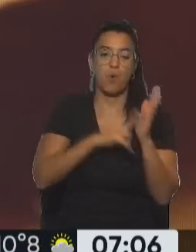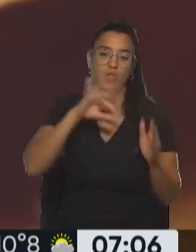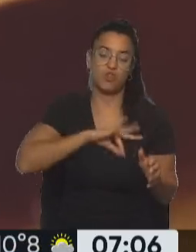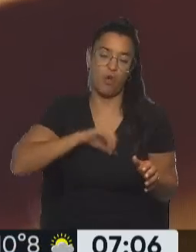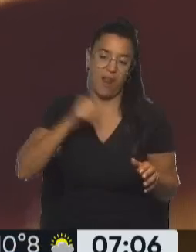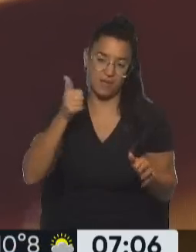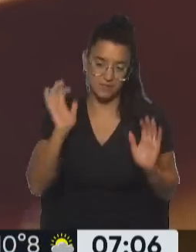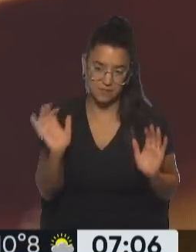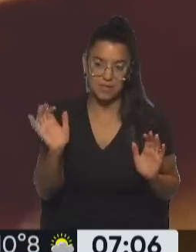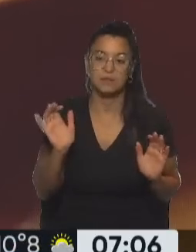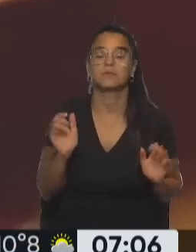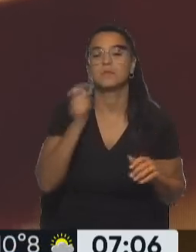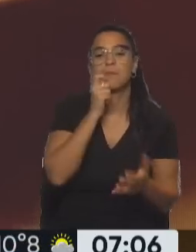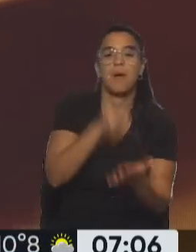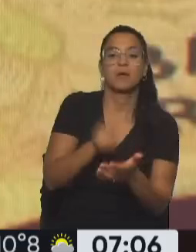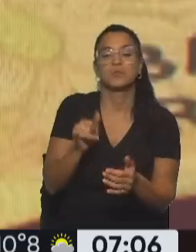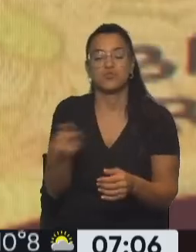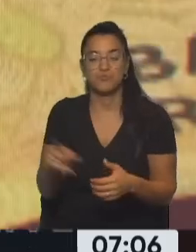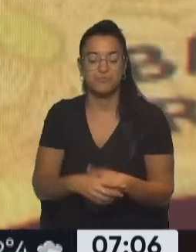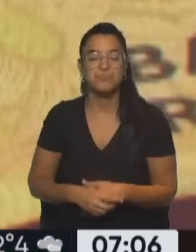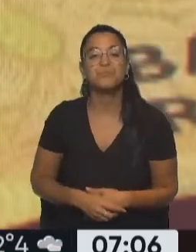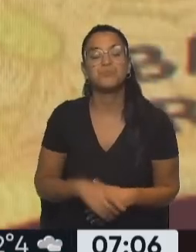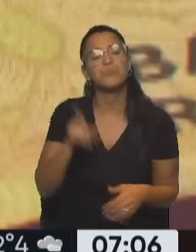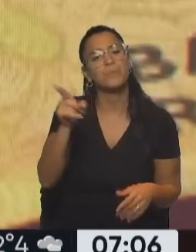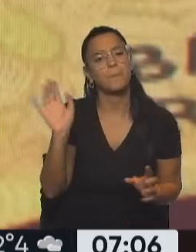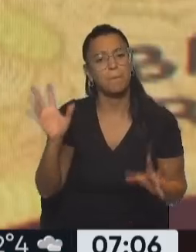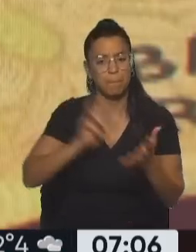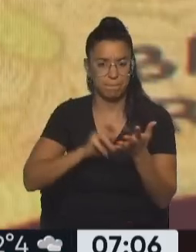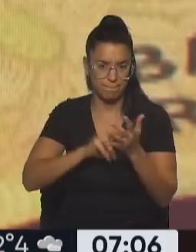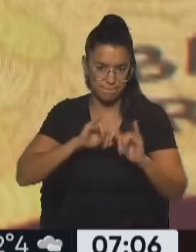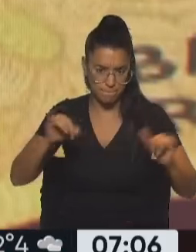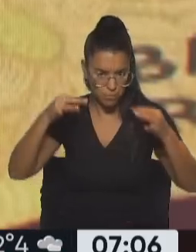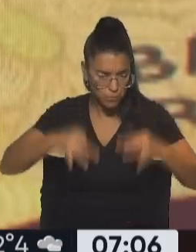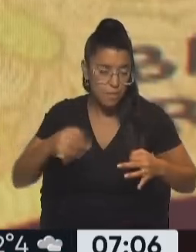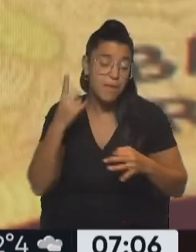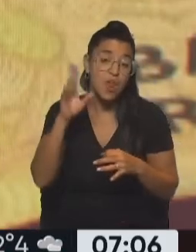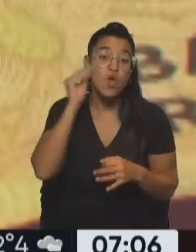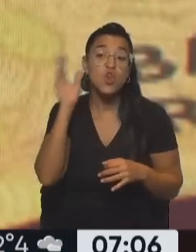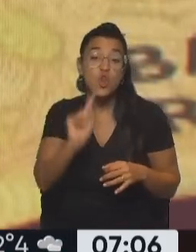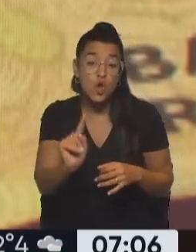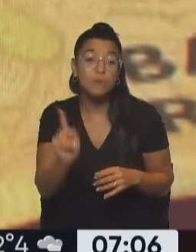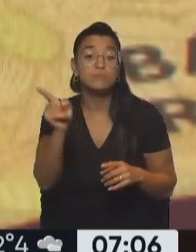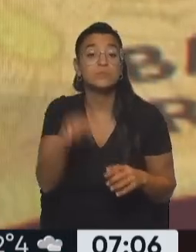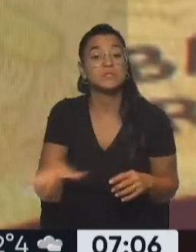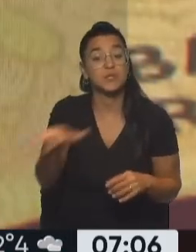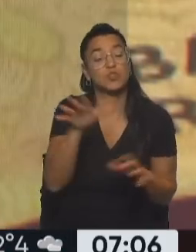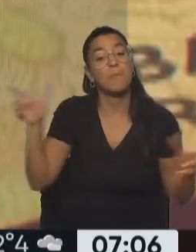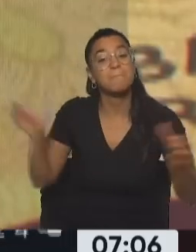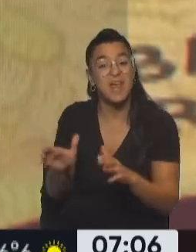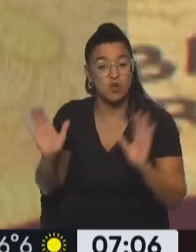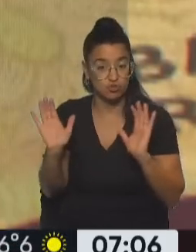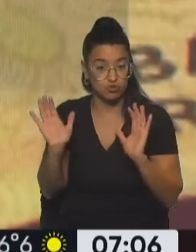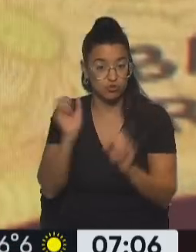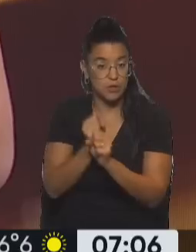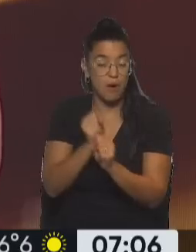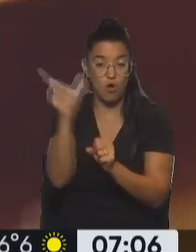de determinar si hay que pagar el tributo a las ganancias. Es una gran noticia, pero no tenemos que olvidarnos que es un sector muy minoritario en